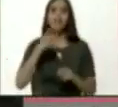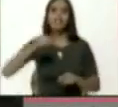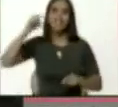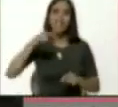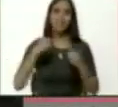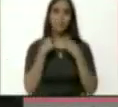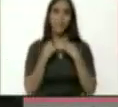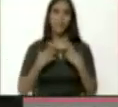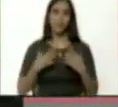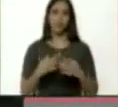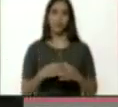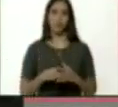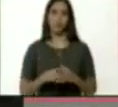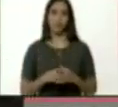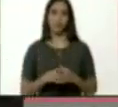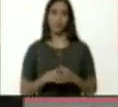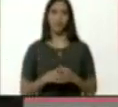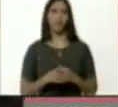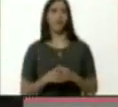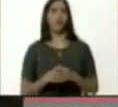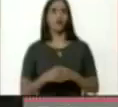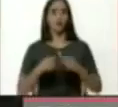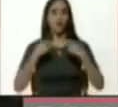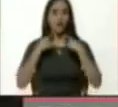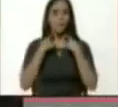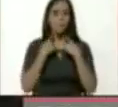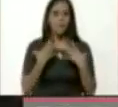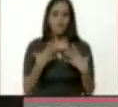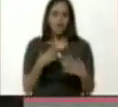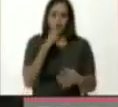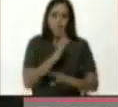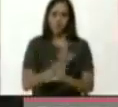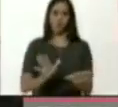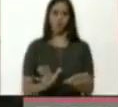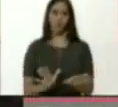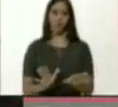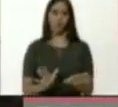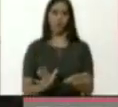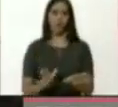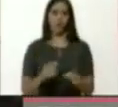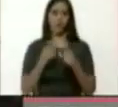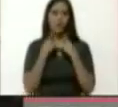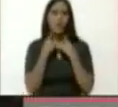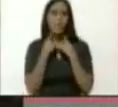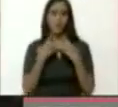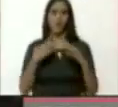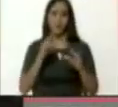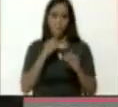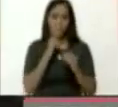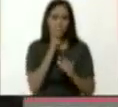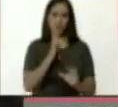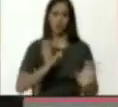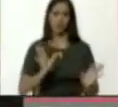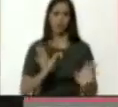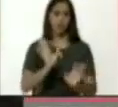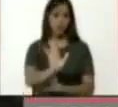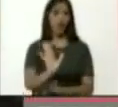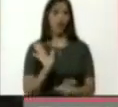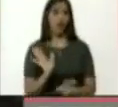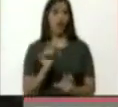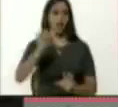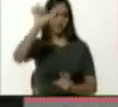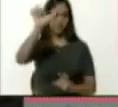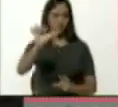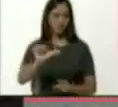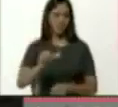derrota. Una derrota pírrica. Pírrica, porque tampoco fue una derrota pírrica. Ya va. Hay que hacer un análisis